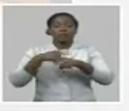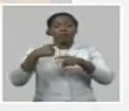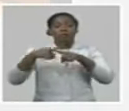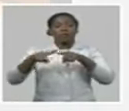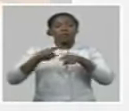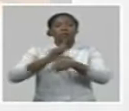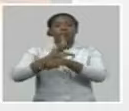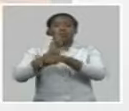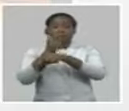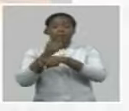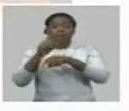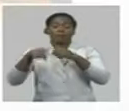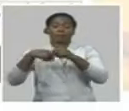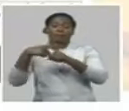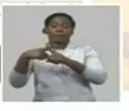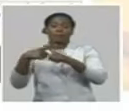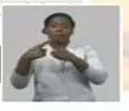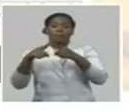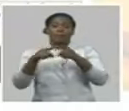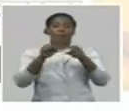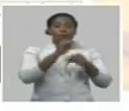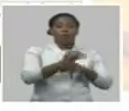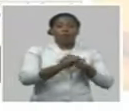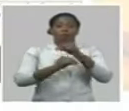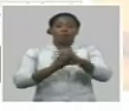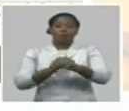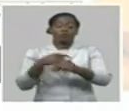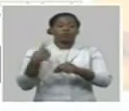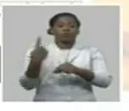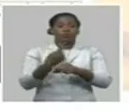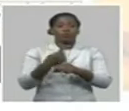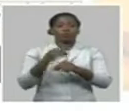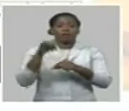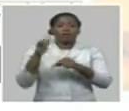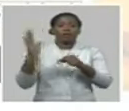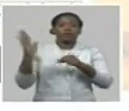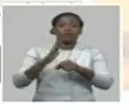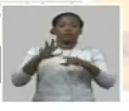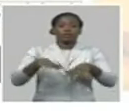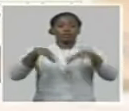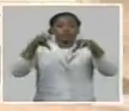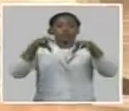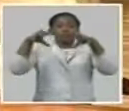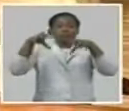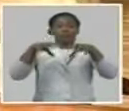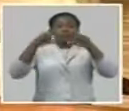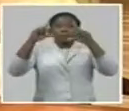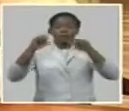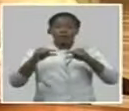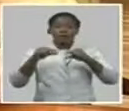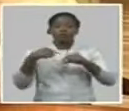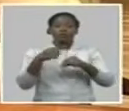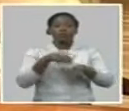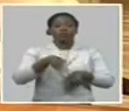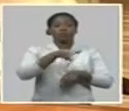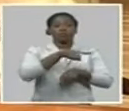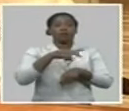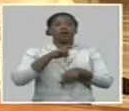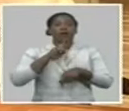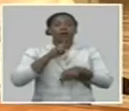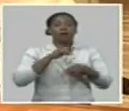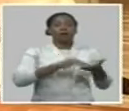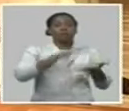como nosotros en las próximas sequías tengamos una mejor situación también se está haciendo para que tenga en la población una